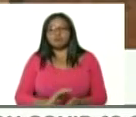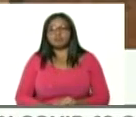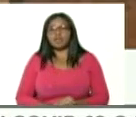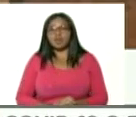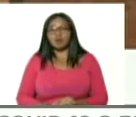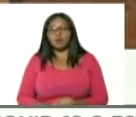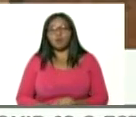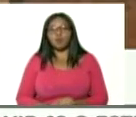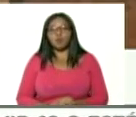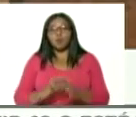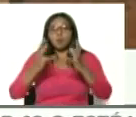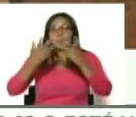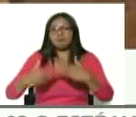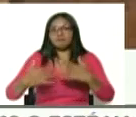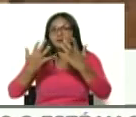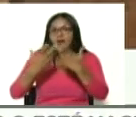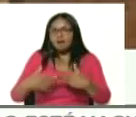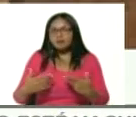de